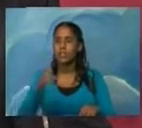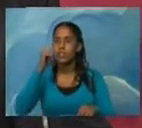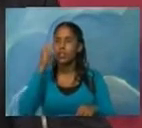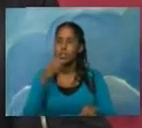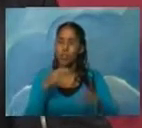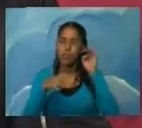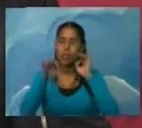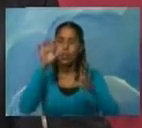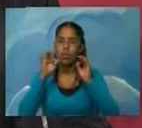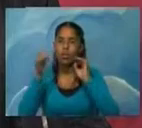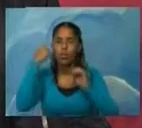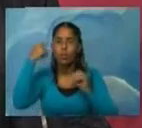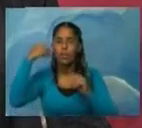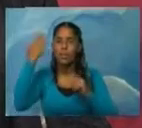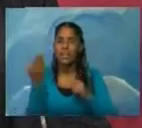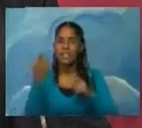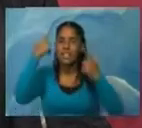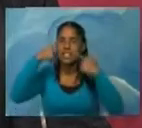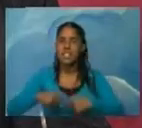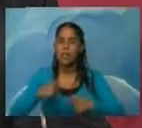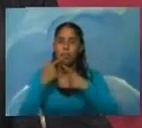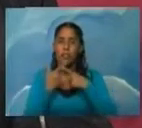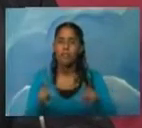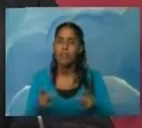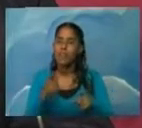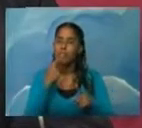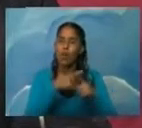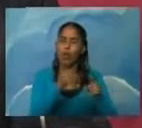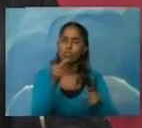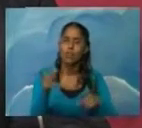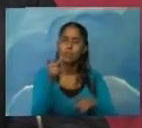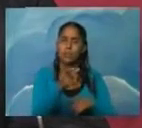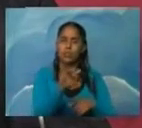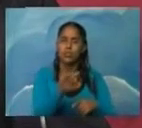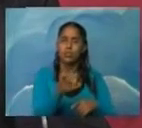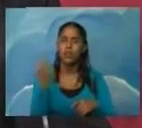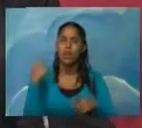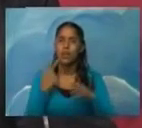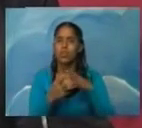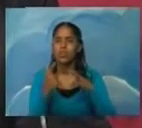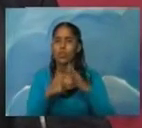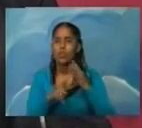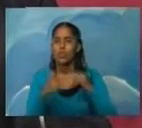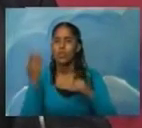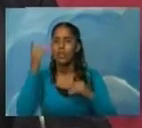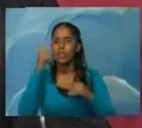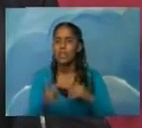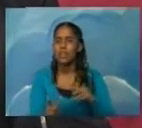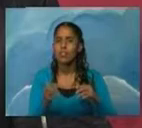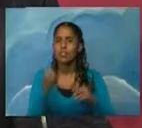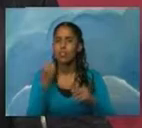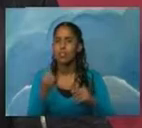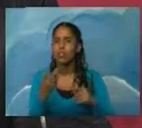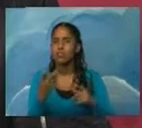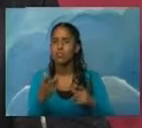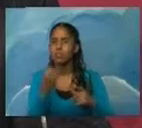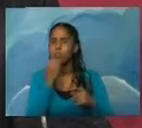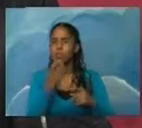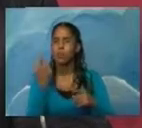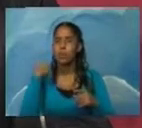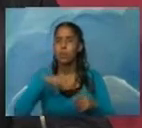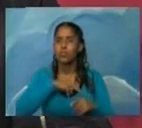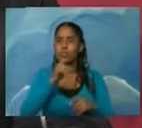escogido para que seamos también diferentes a los demás. Entonces, hay cosas que son lícitas para nosotros, pero que no